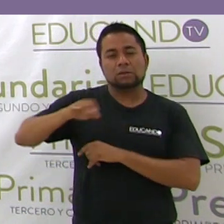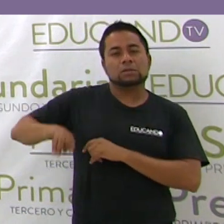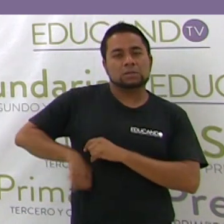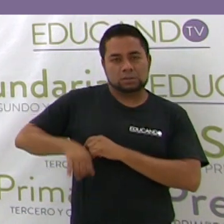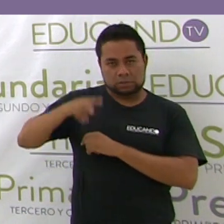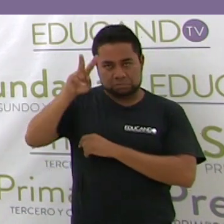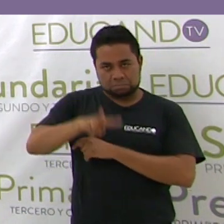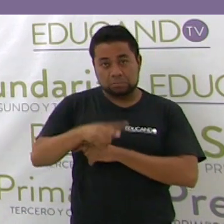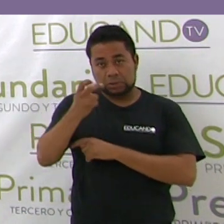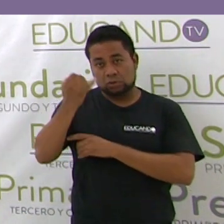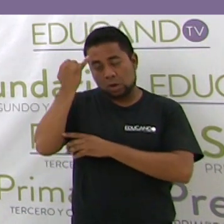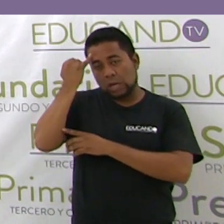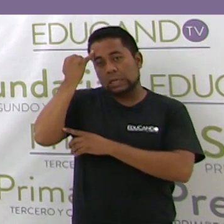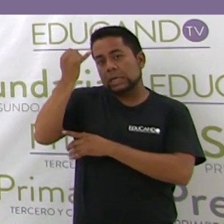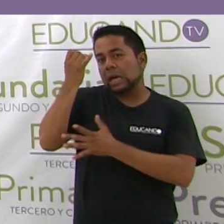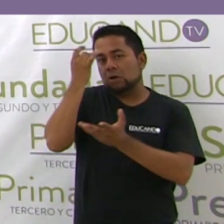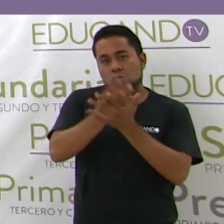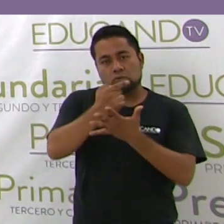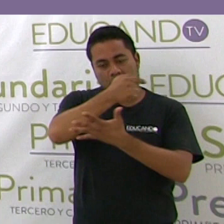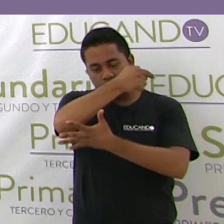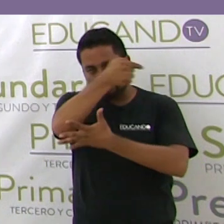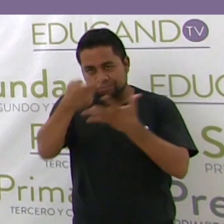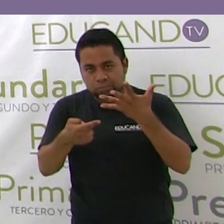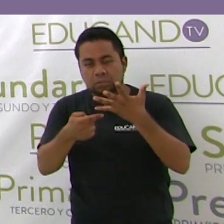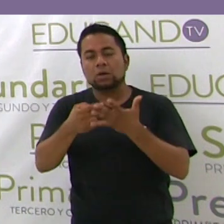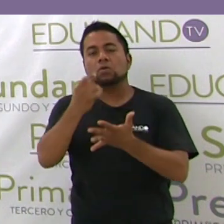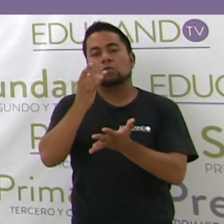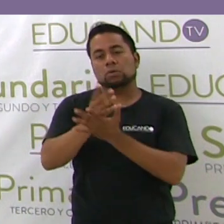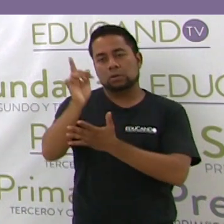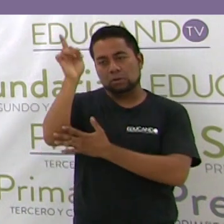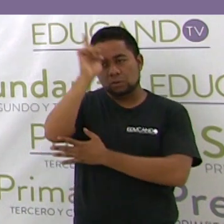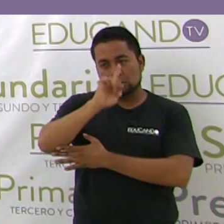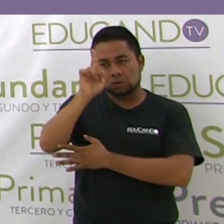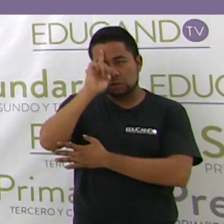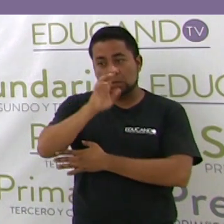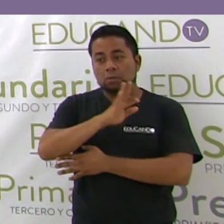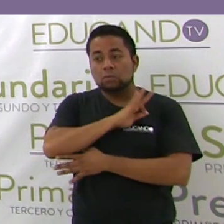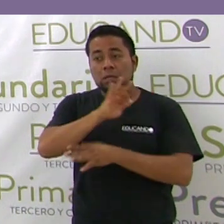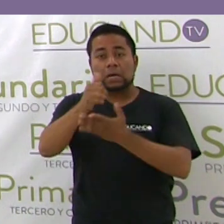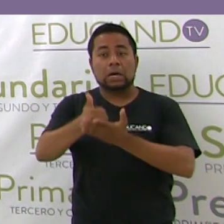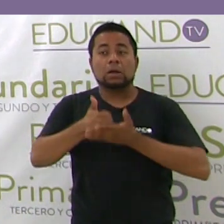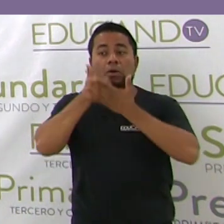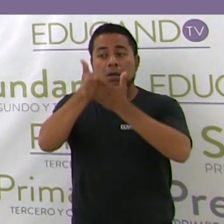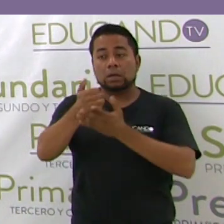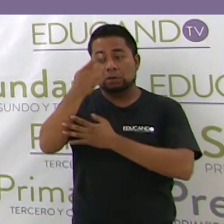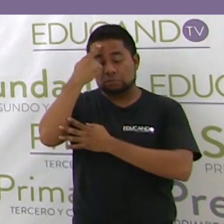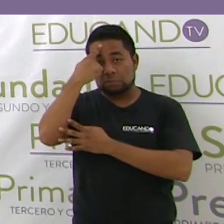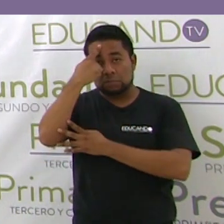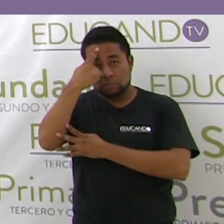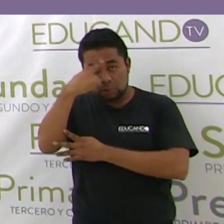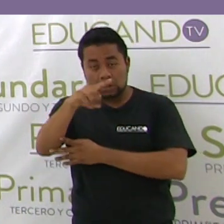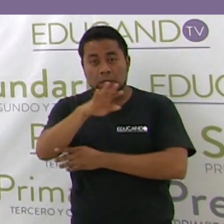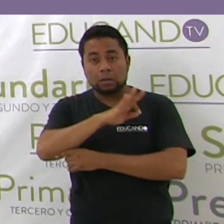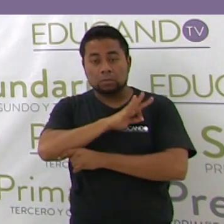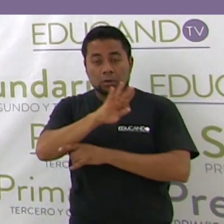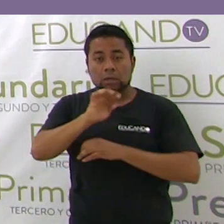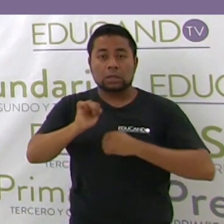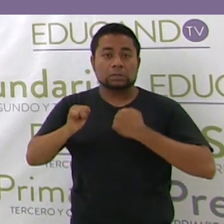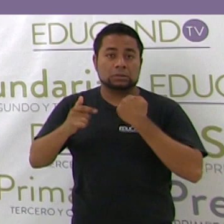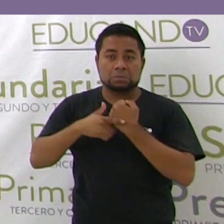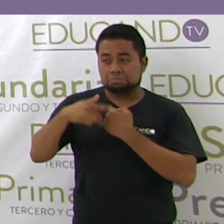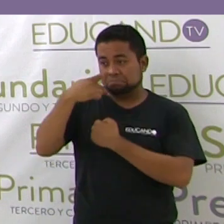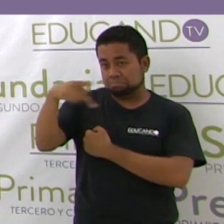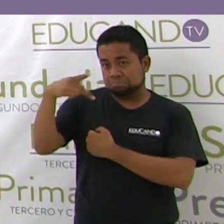Estas son ideas, niños, son orientaciones que nos pueden ayudar para hacer nuestra